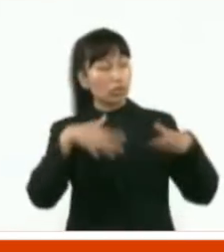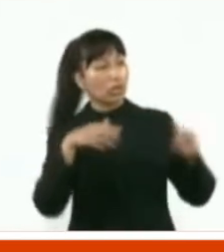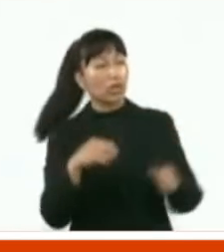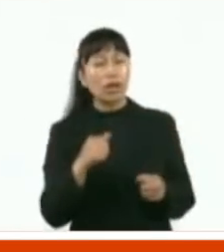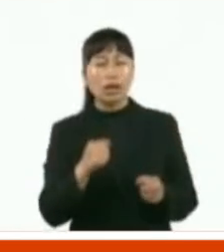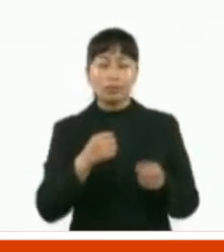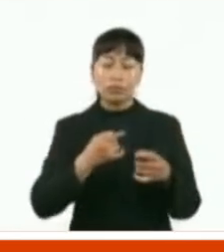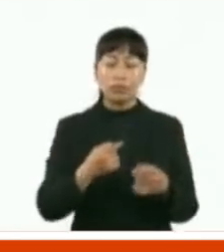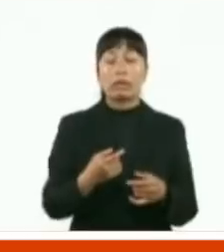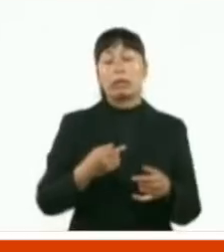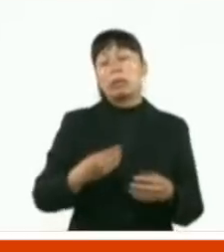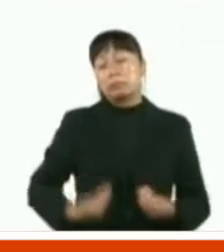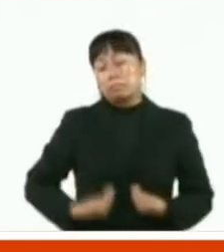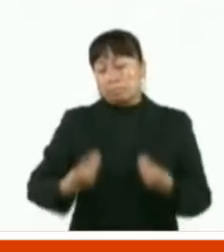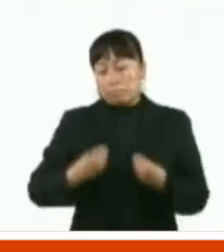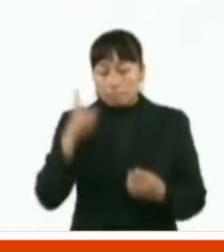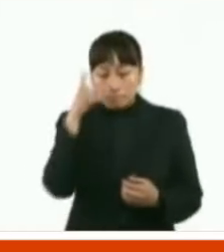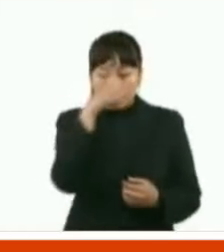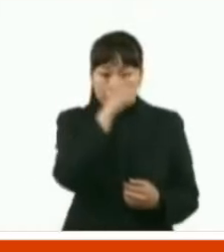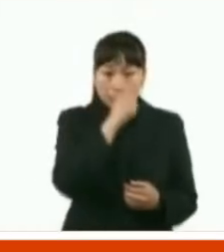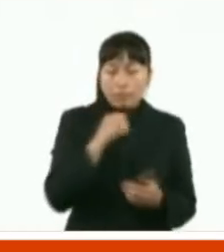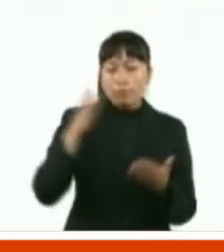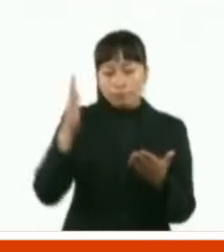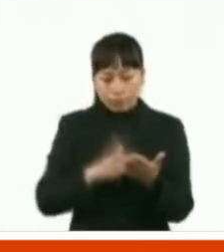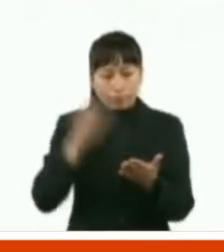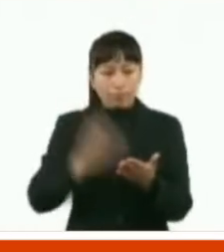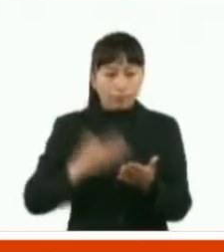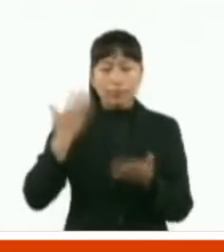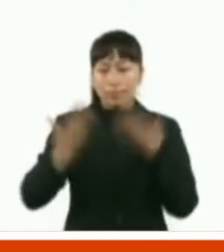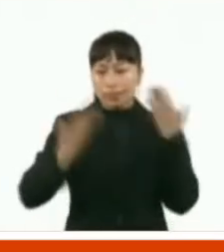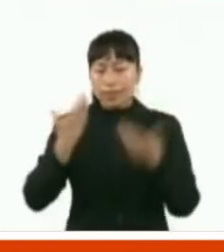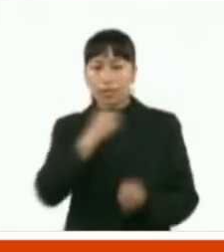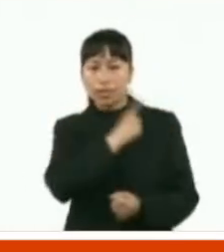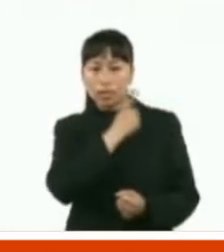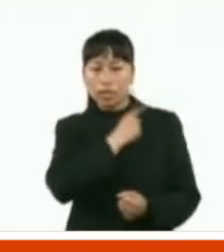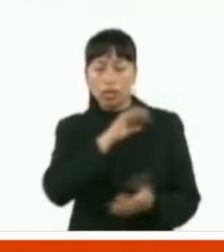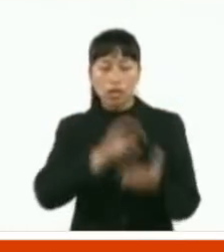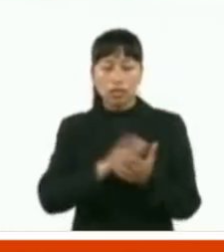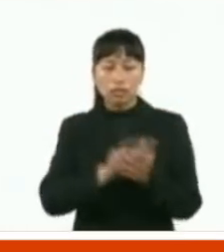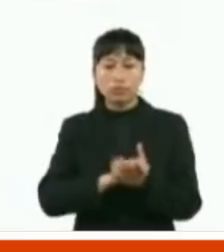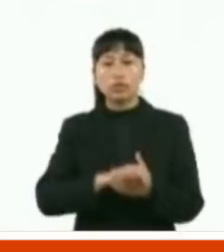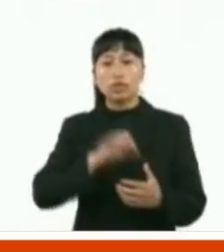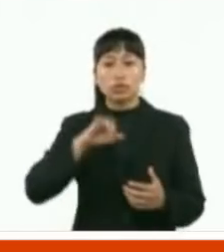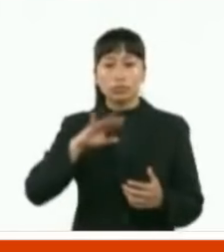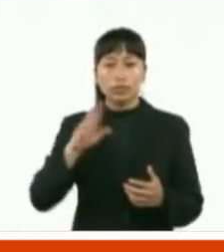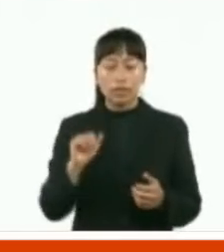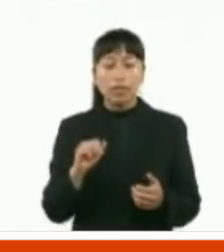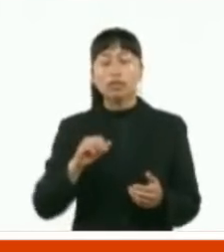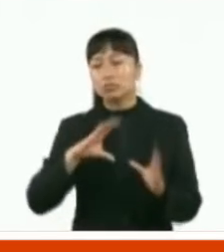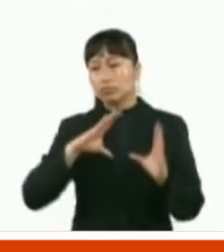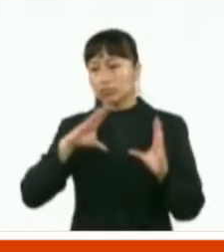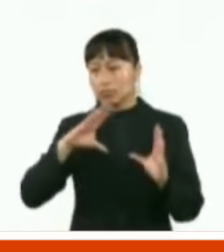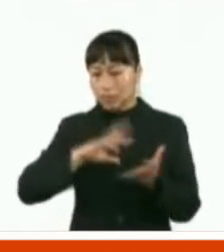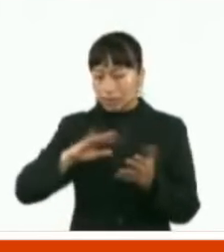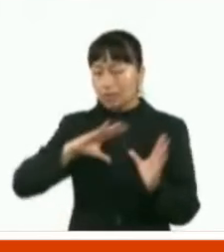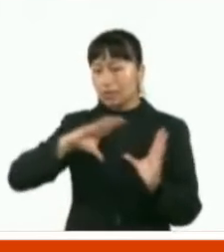la vida, autodidacta, ávida lectora, esposa de un minero al que enseña a leer, colaboradora